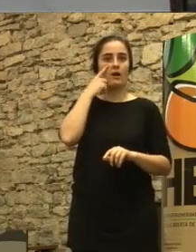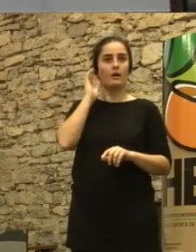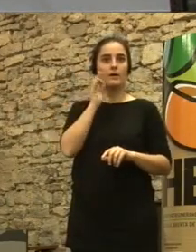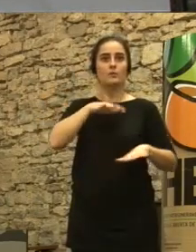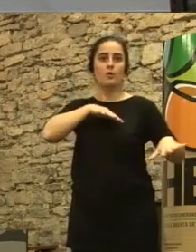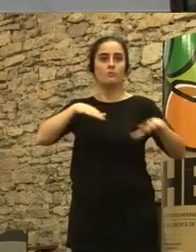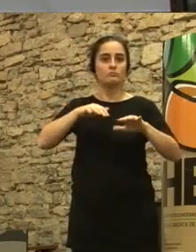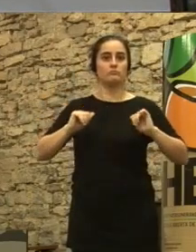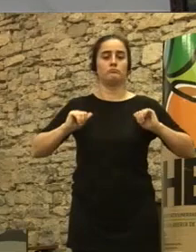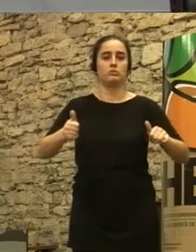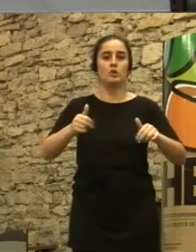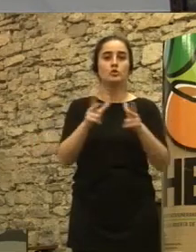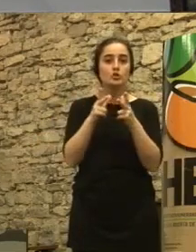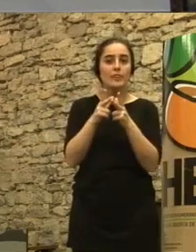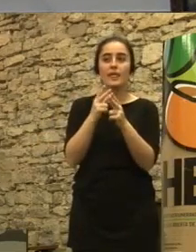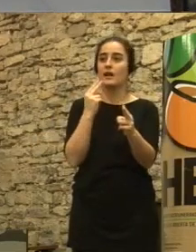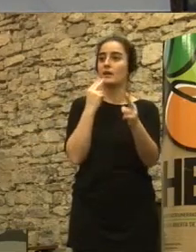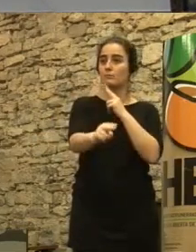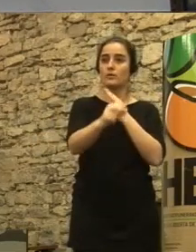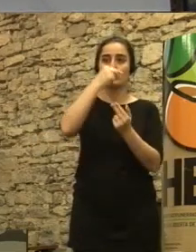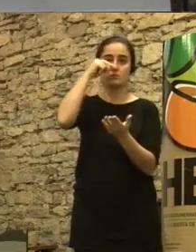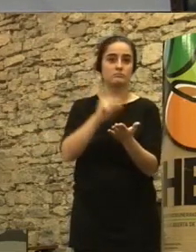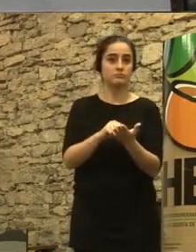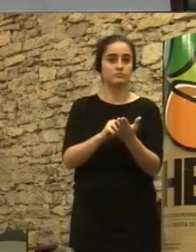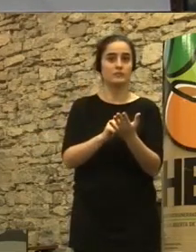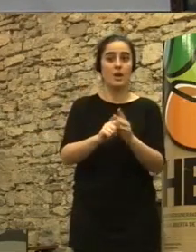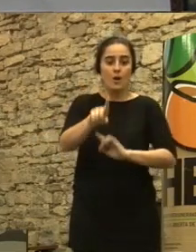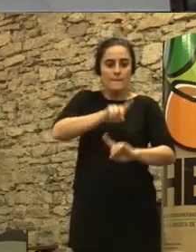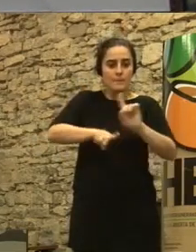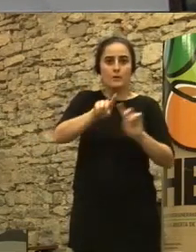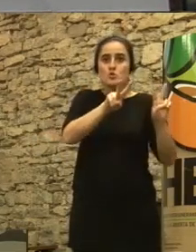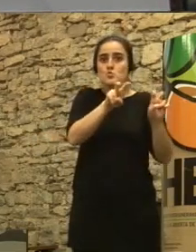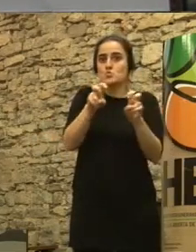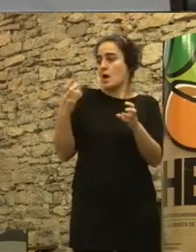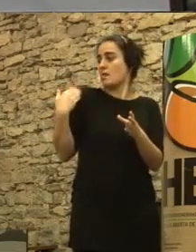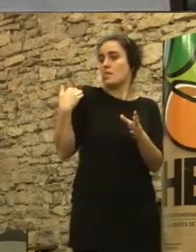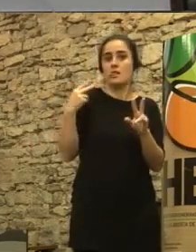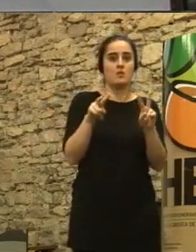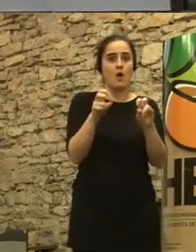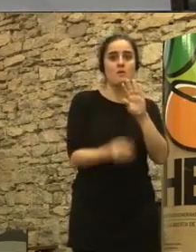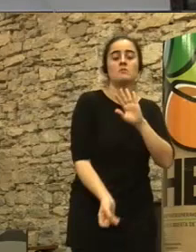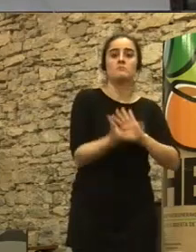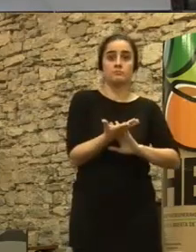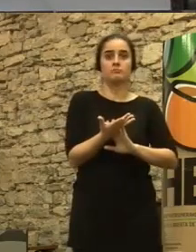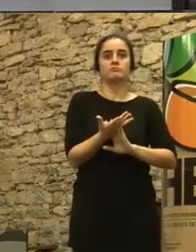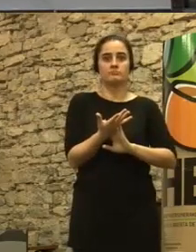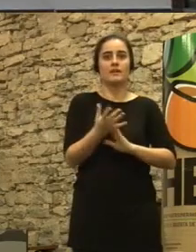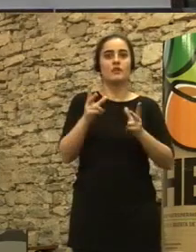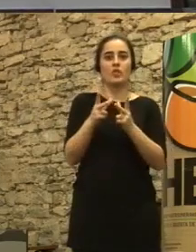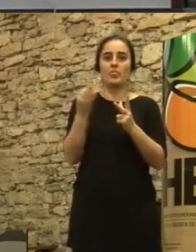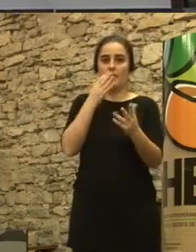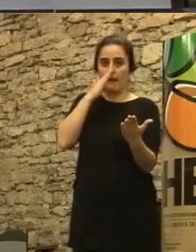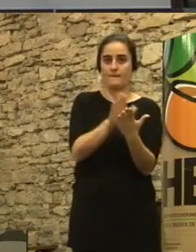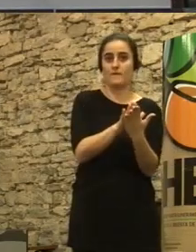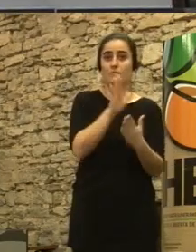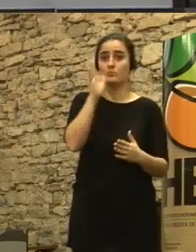responde de una manera muy inmediata a los problemas nuevísimos que esta sociedad afronta. Porque yo hablo de